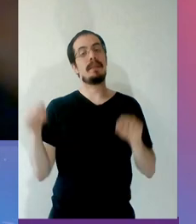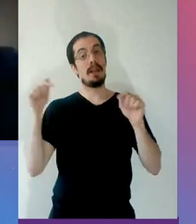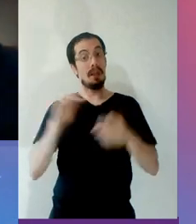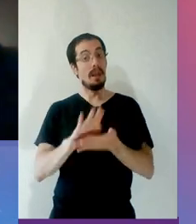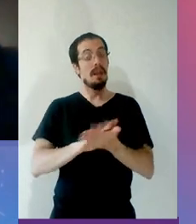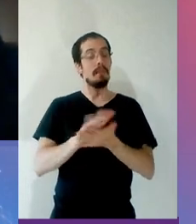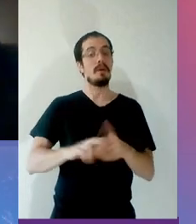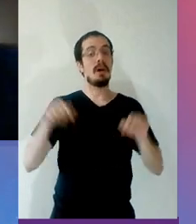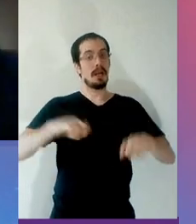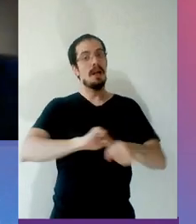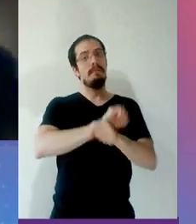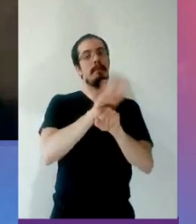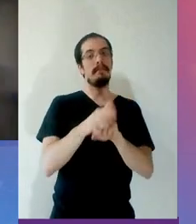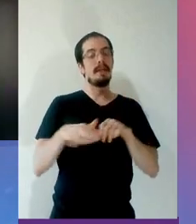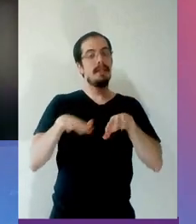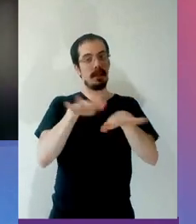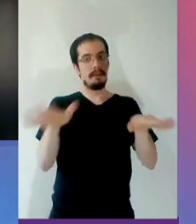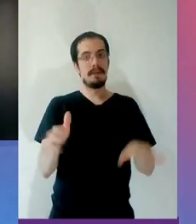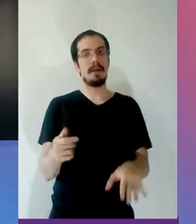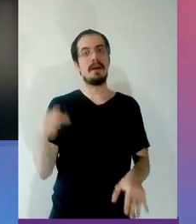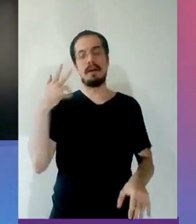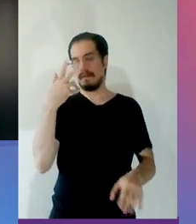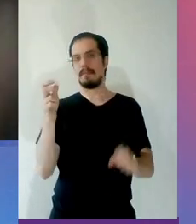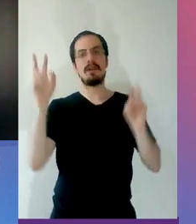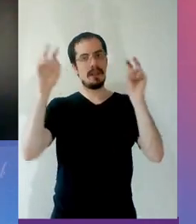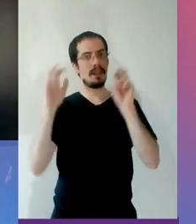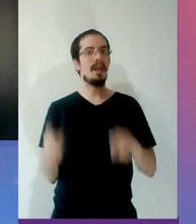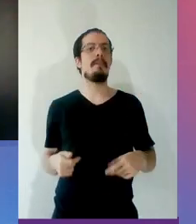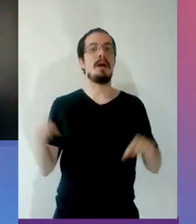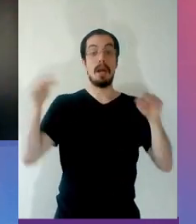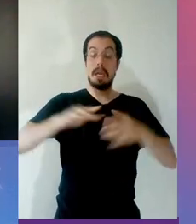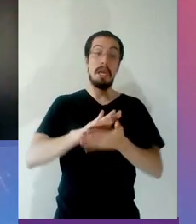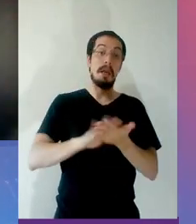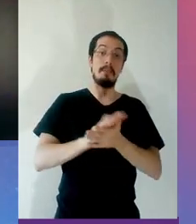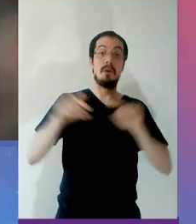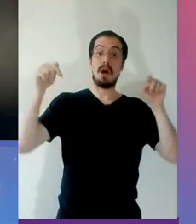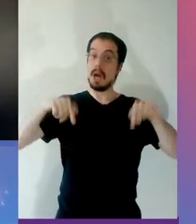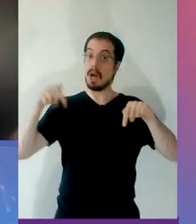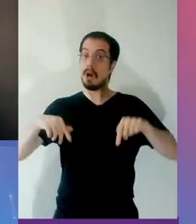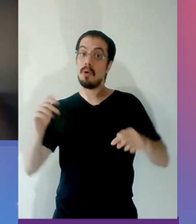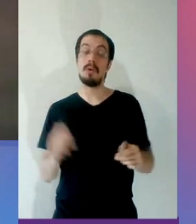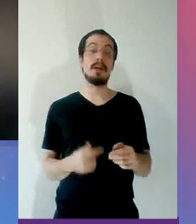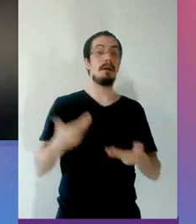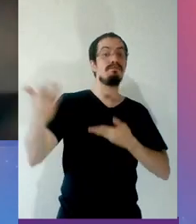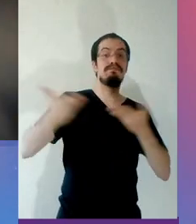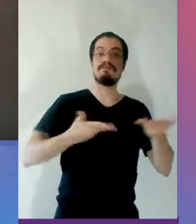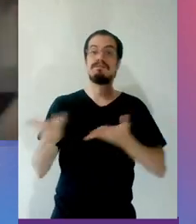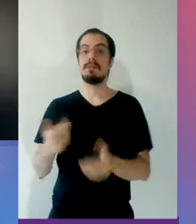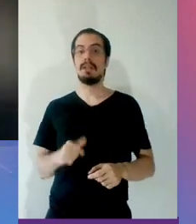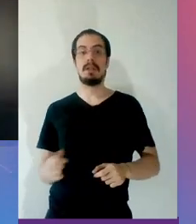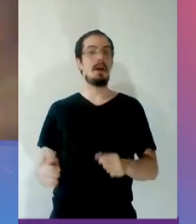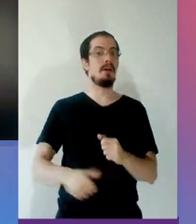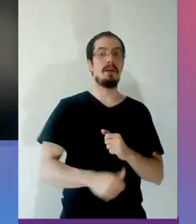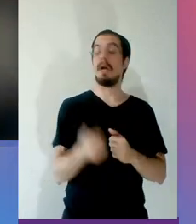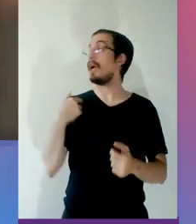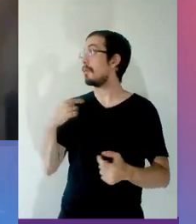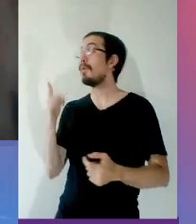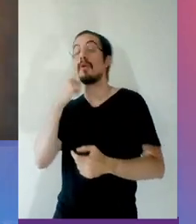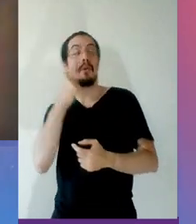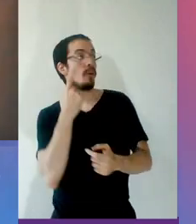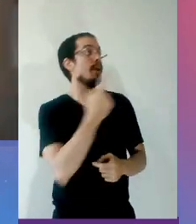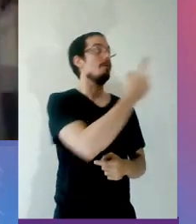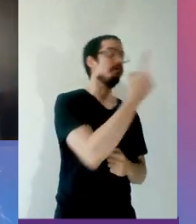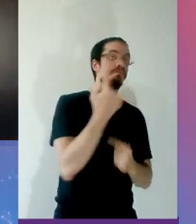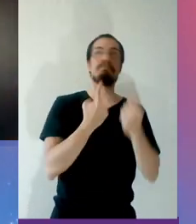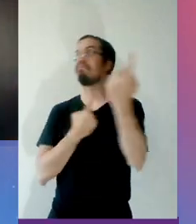la misma virtualidad, el hecho que estemos haciendo este foro en forma virtual, ¿ya? Y que nos conozcamos sin conocernos, hablándole a la pantalla